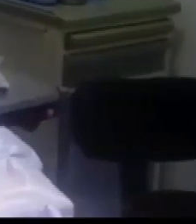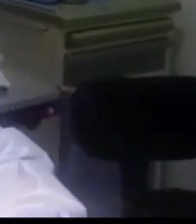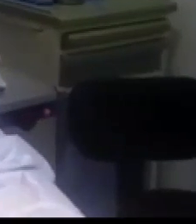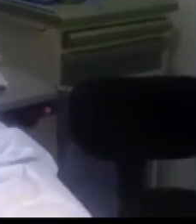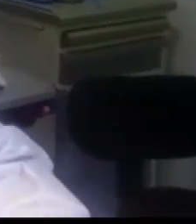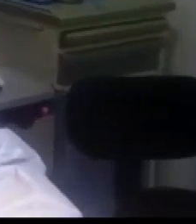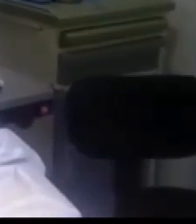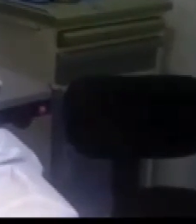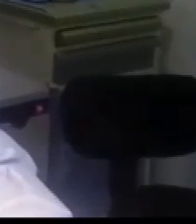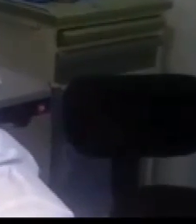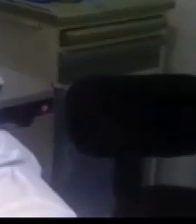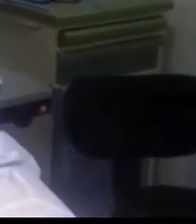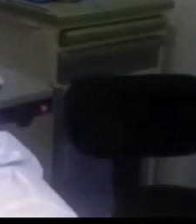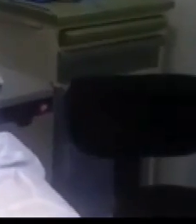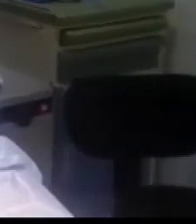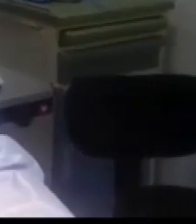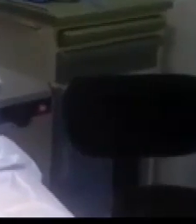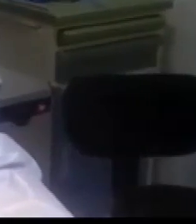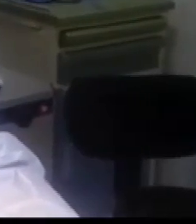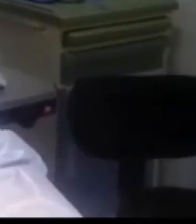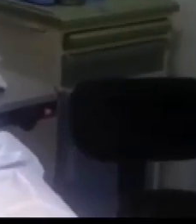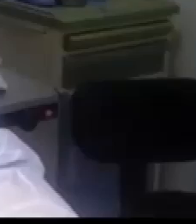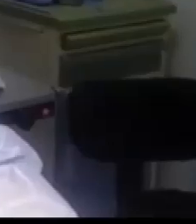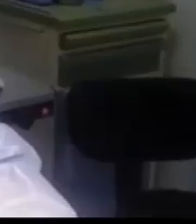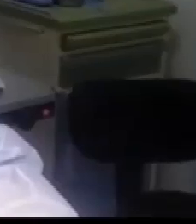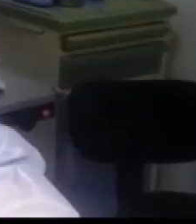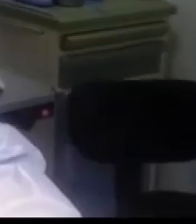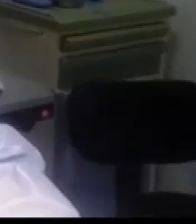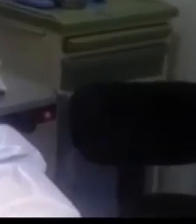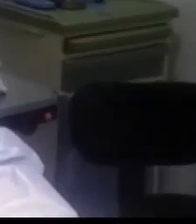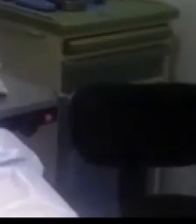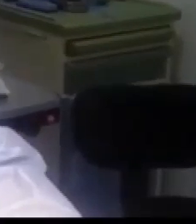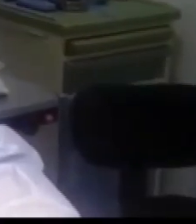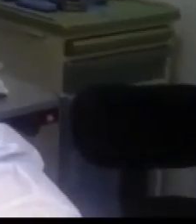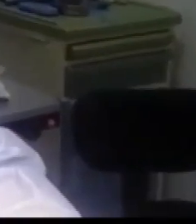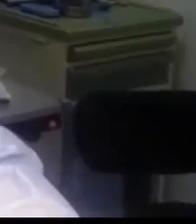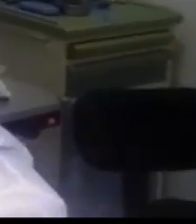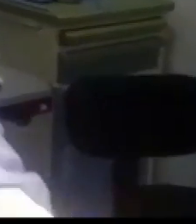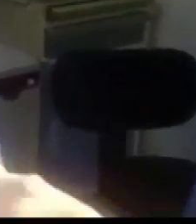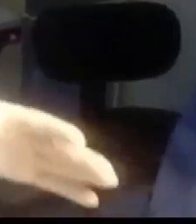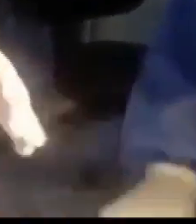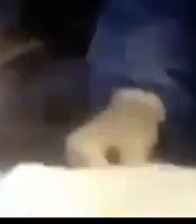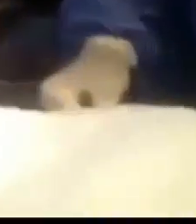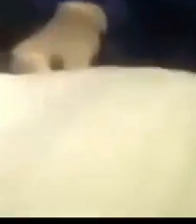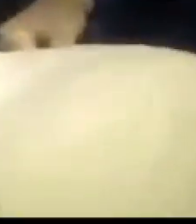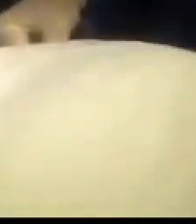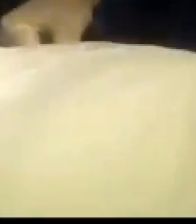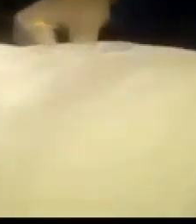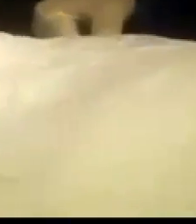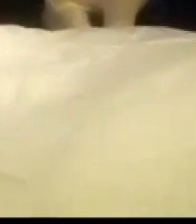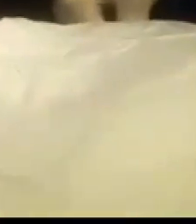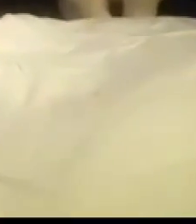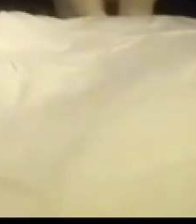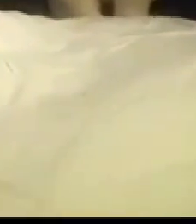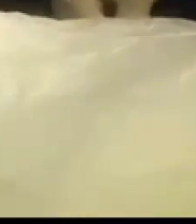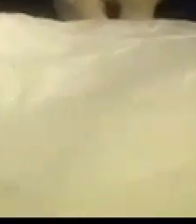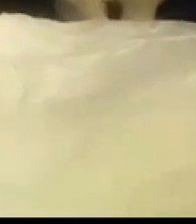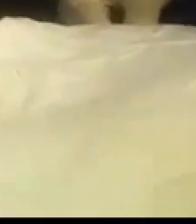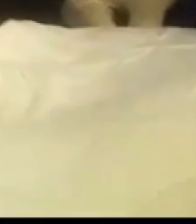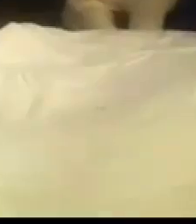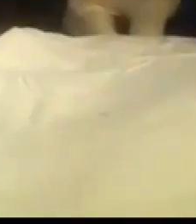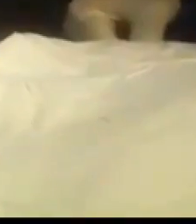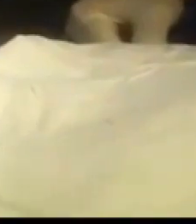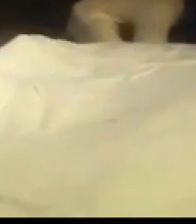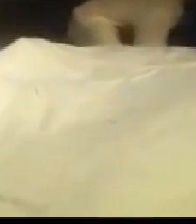Buenos días, hoy vamos a ver un procedimiento denominado bichectomía. La bichectomía consiste en retirar las bolsitas de Bichat,